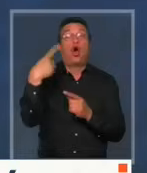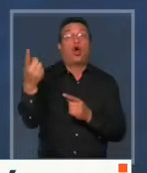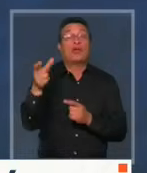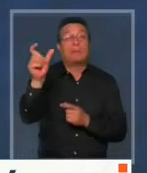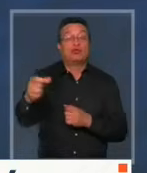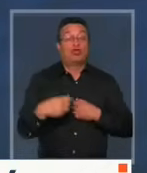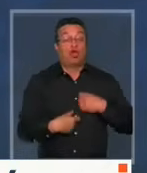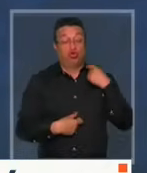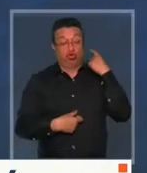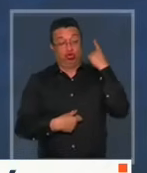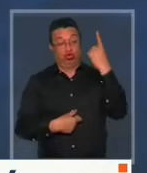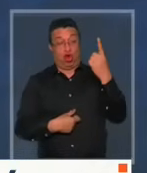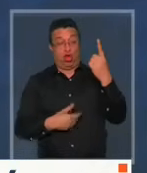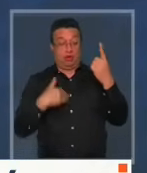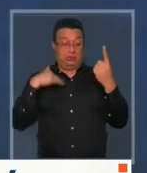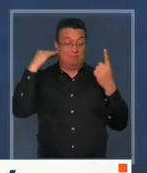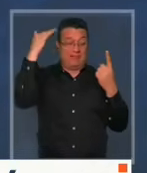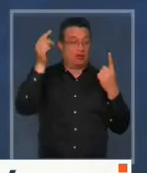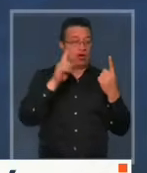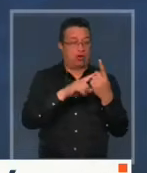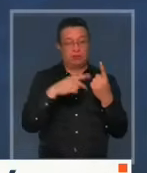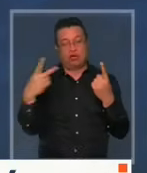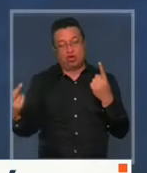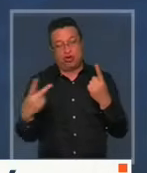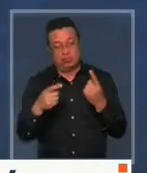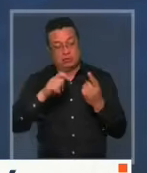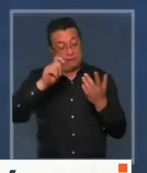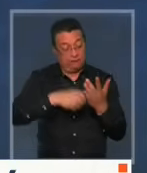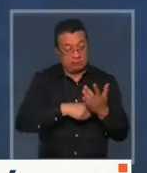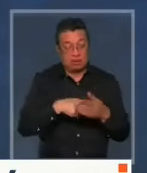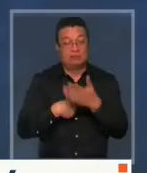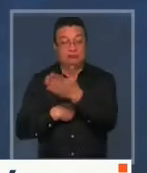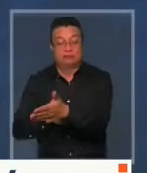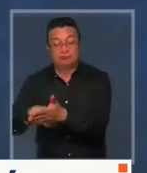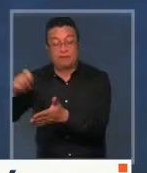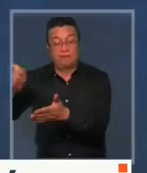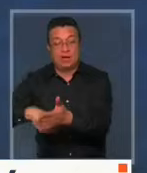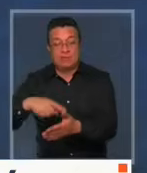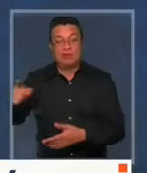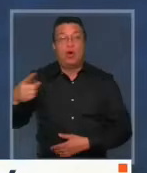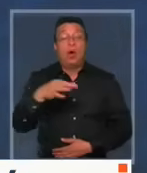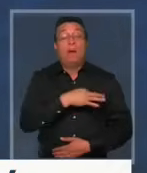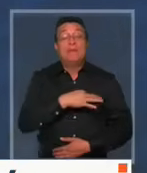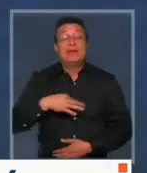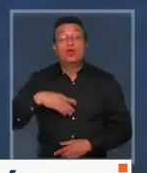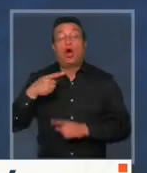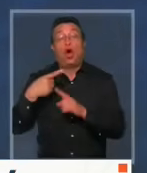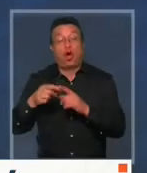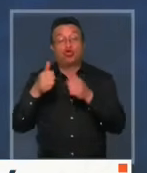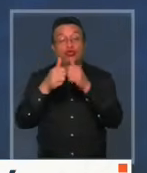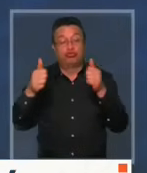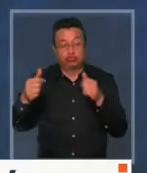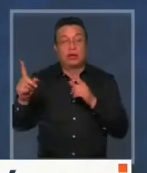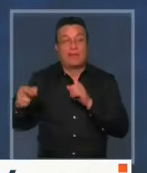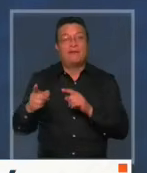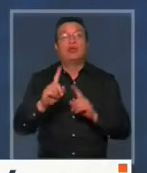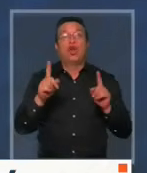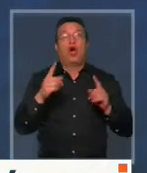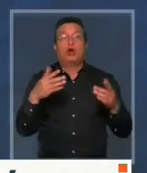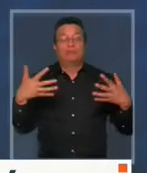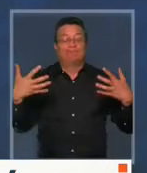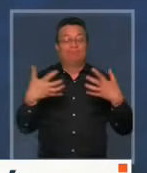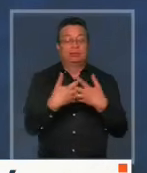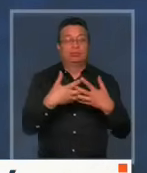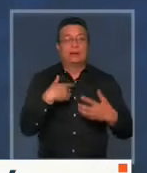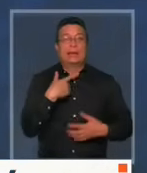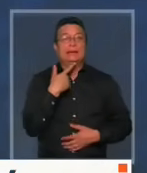la pueda hacer directamente y por sí y ante sí, sino que tenga que checarlo otro o un ministro o otra autoridad para que no tengamos mezcla de